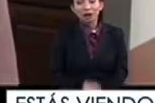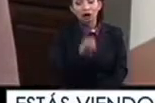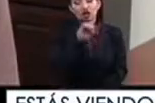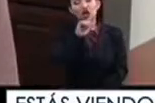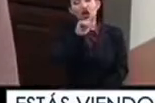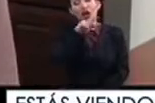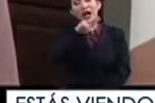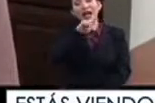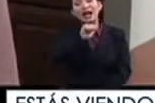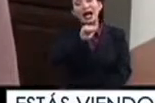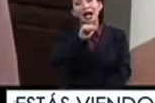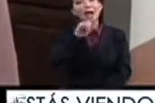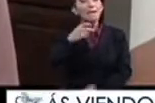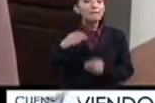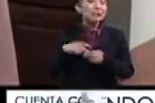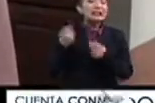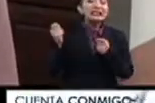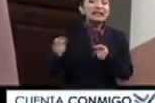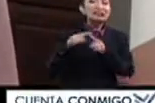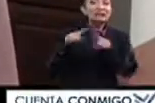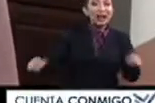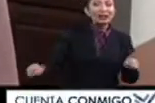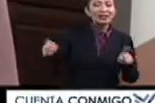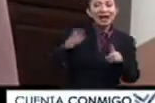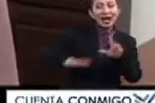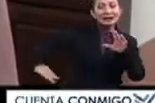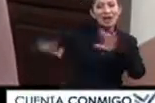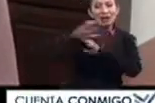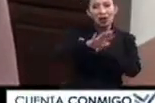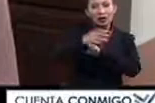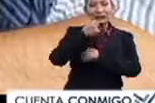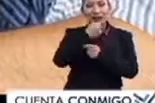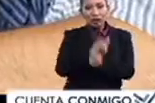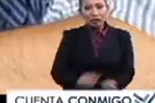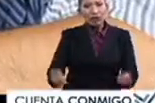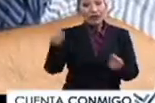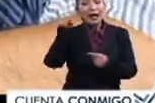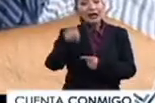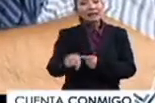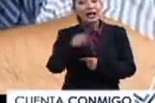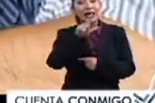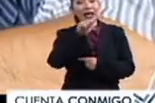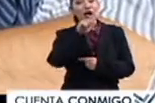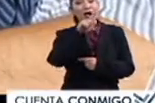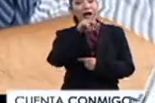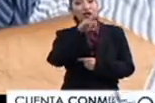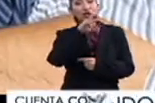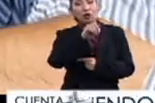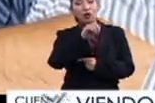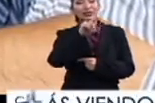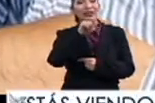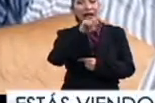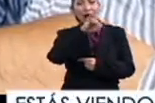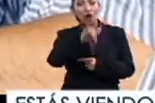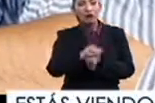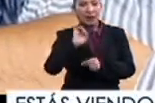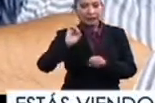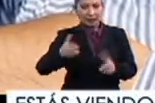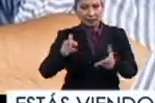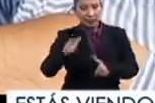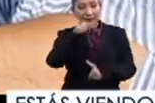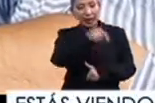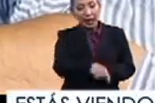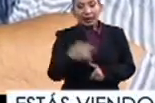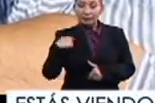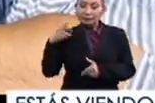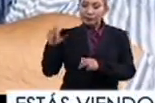Solana y esos charcos de la infancia. Solana es un poemario escrito por Fernando Trejo, poeta chiapaneco, y publicado